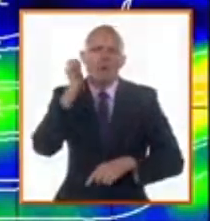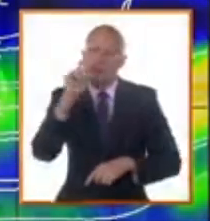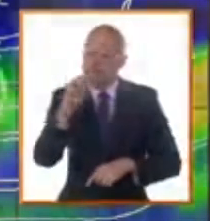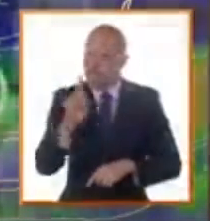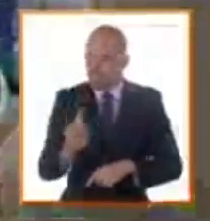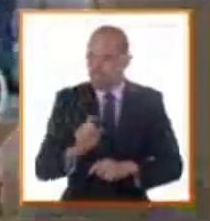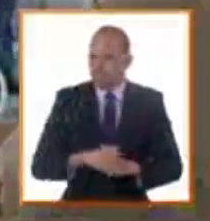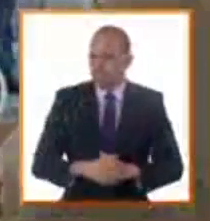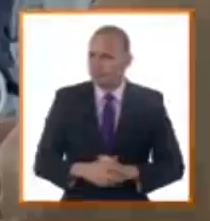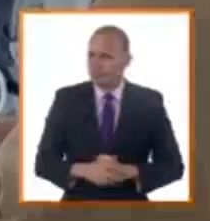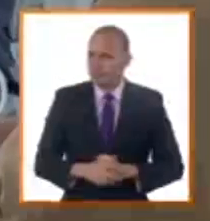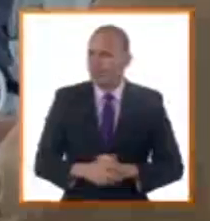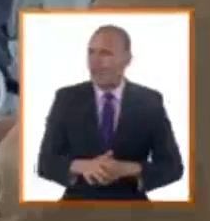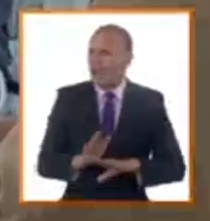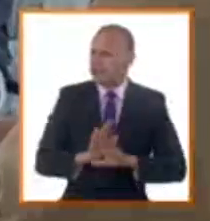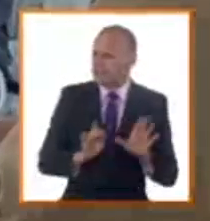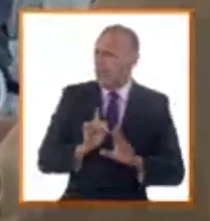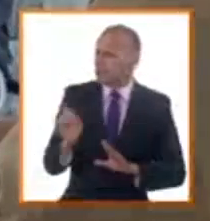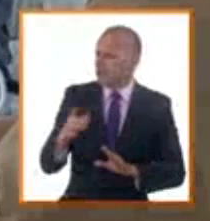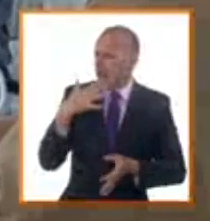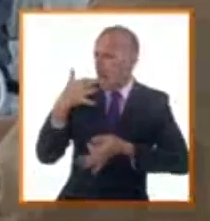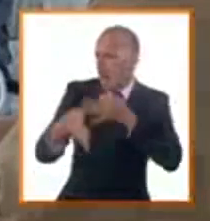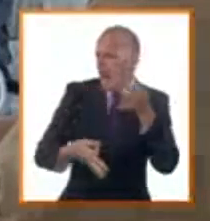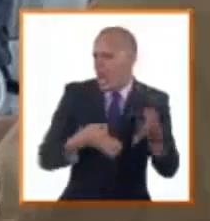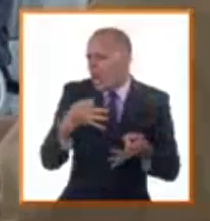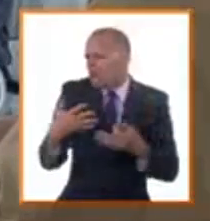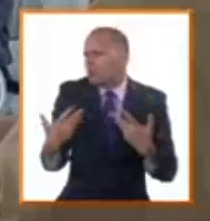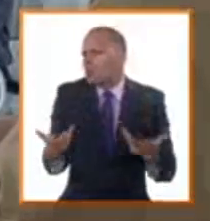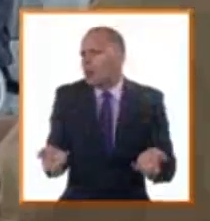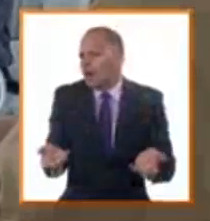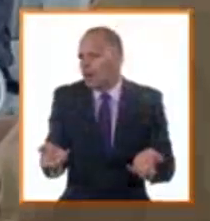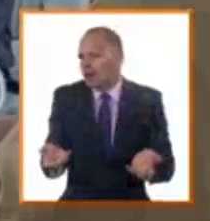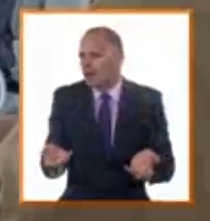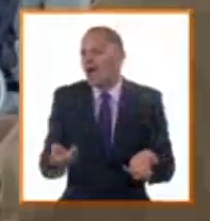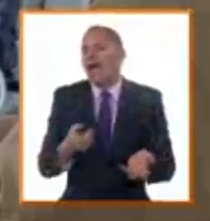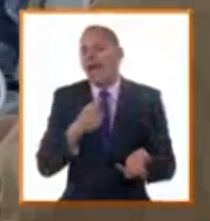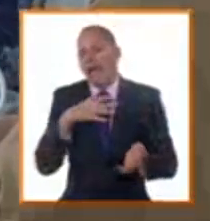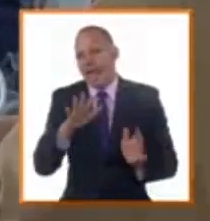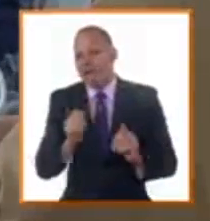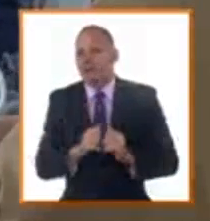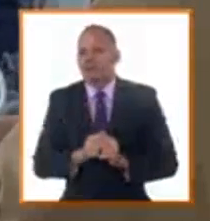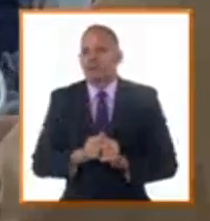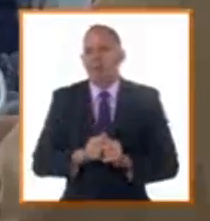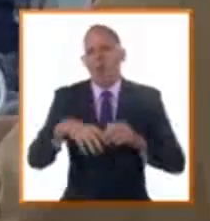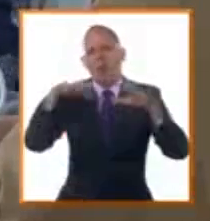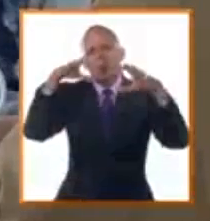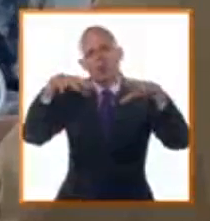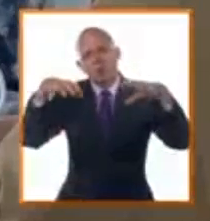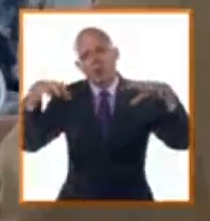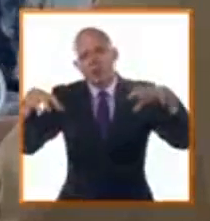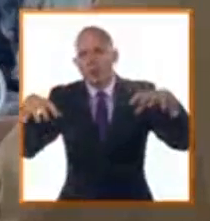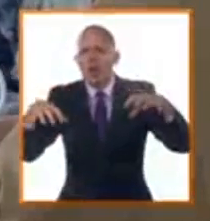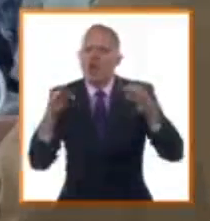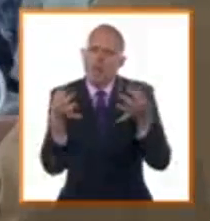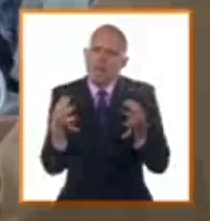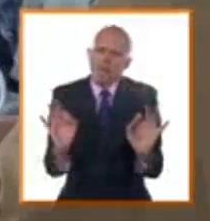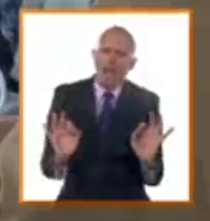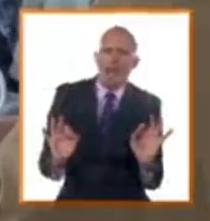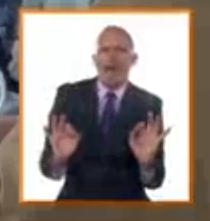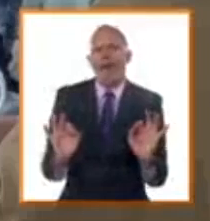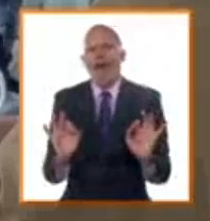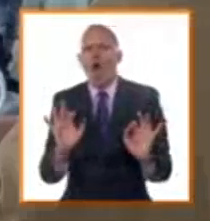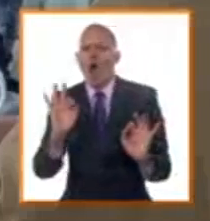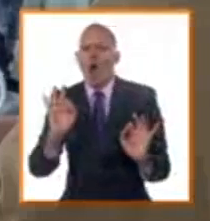de meteorología, de intensidad. Es decir, la intensidad fue normal o hubo una intensidad